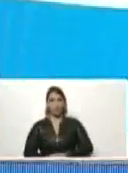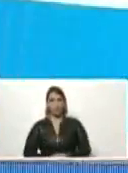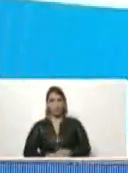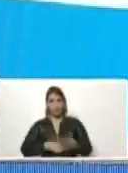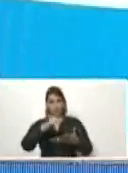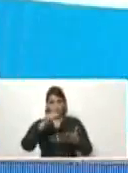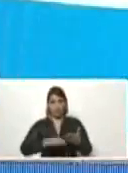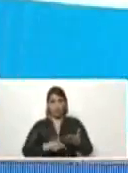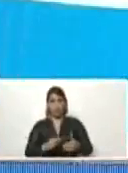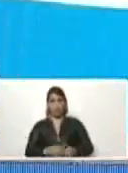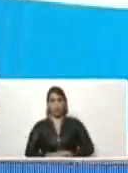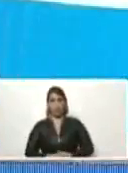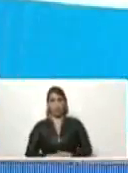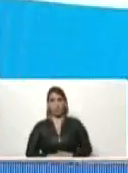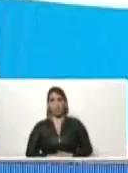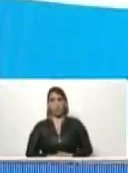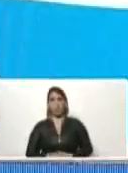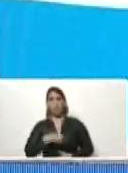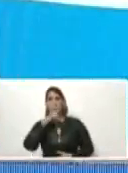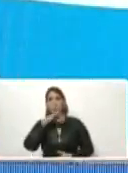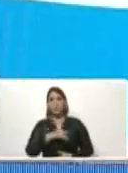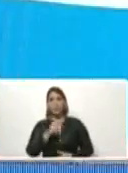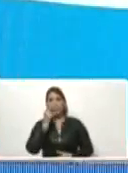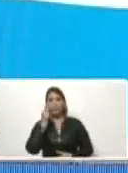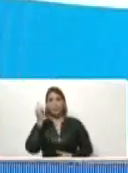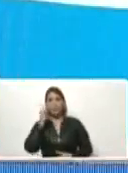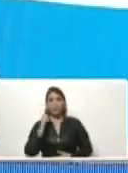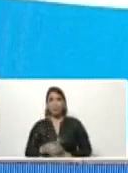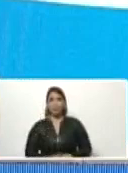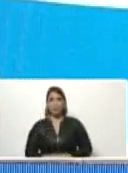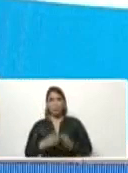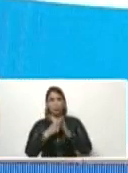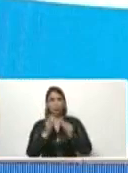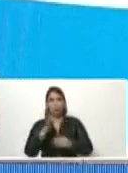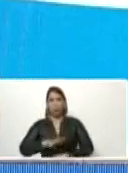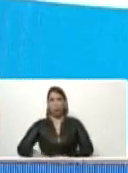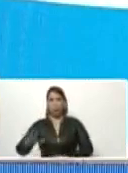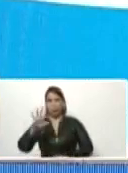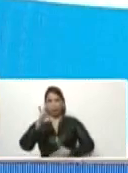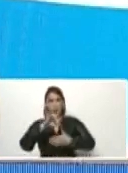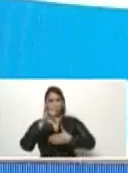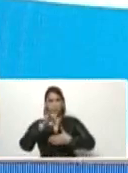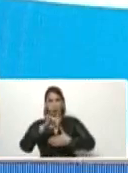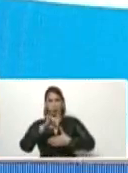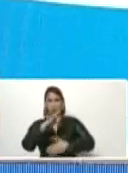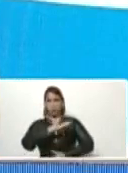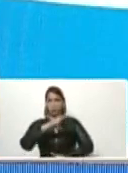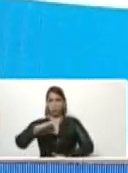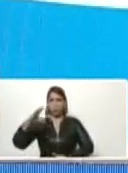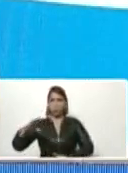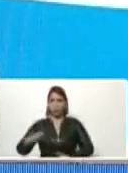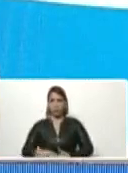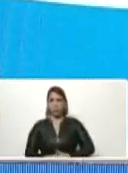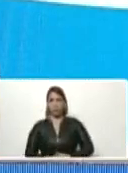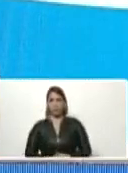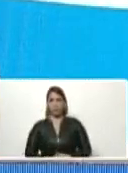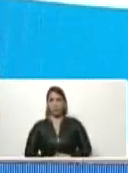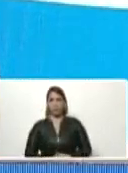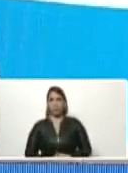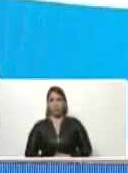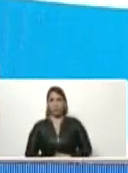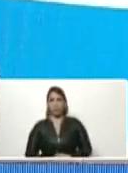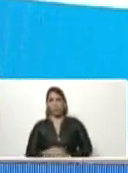firmado por historiadoras e historiadores de todo el continente latinoamericano, caribeño.